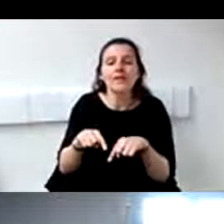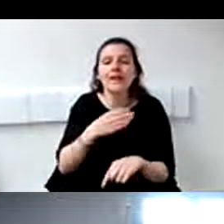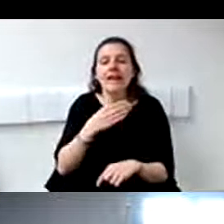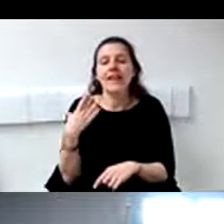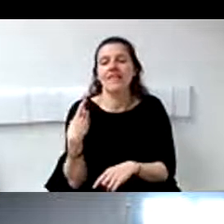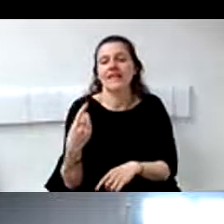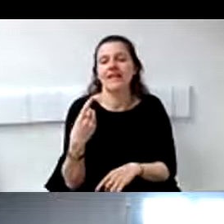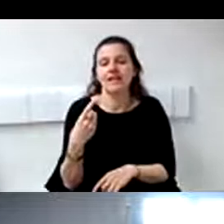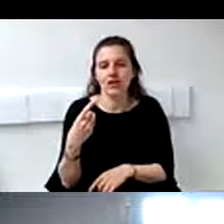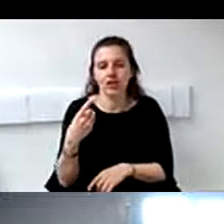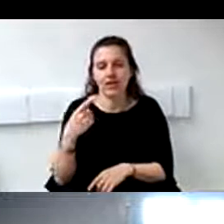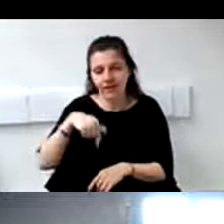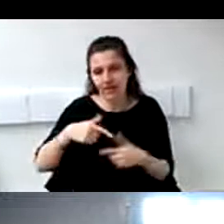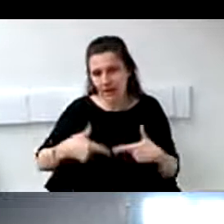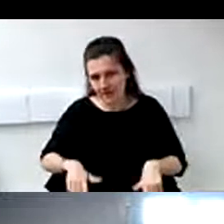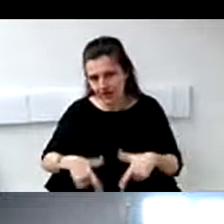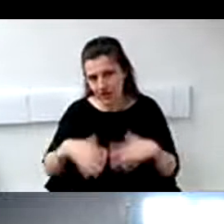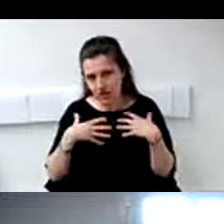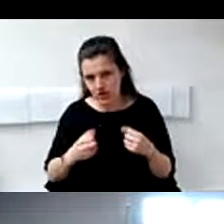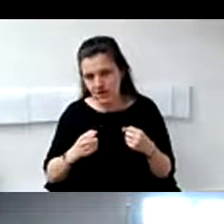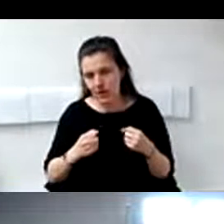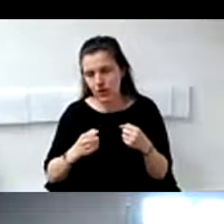del mediodía. Bien.